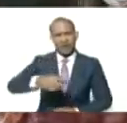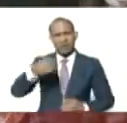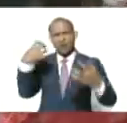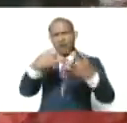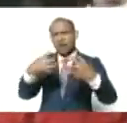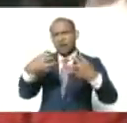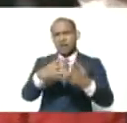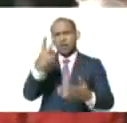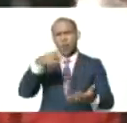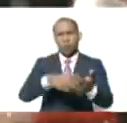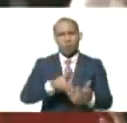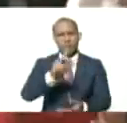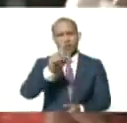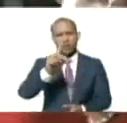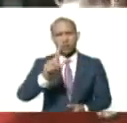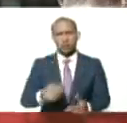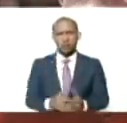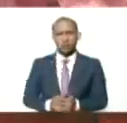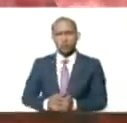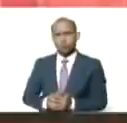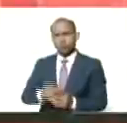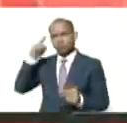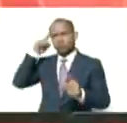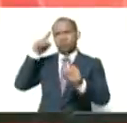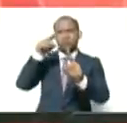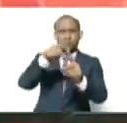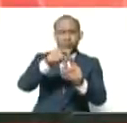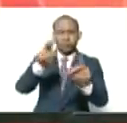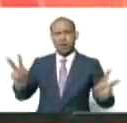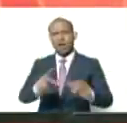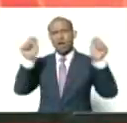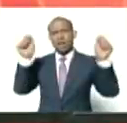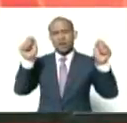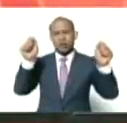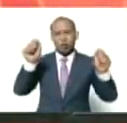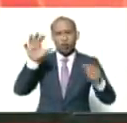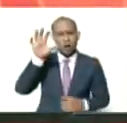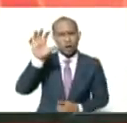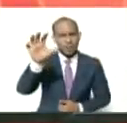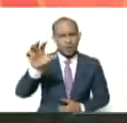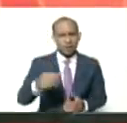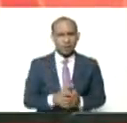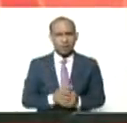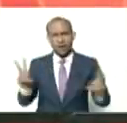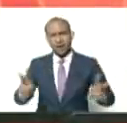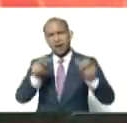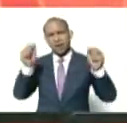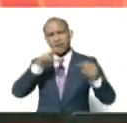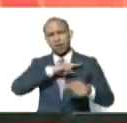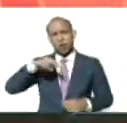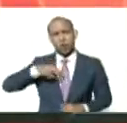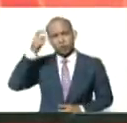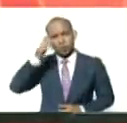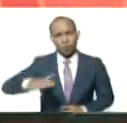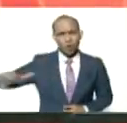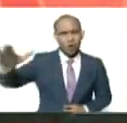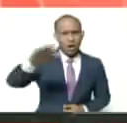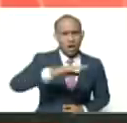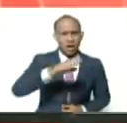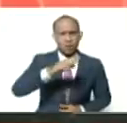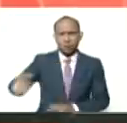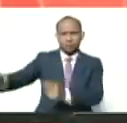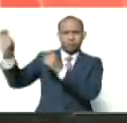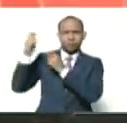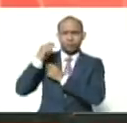año 2021 nos llevarán a la victoria de nuestra patria, a la victoria de nuestro pueblo, por el legado de